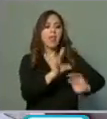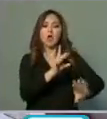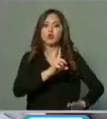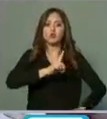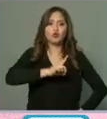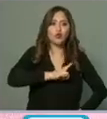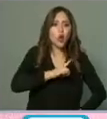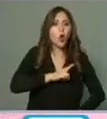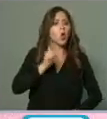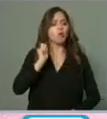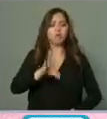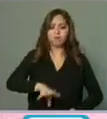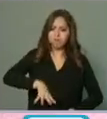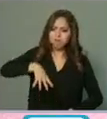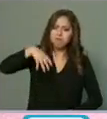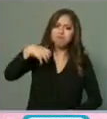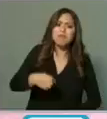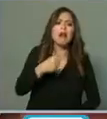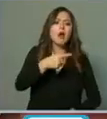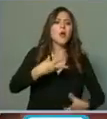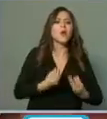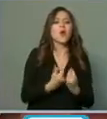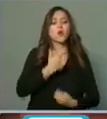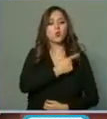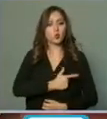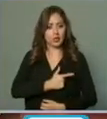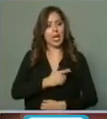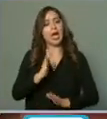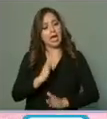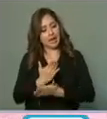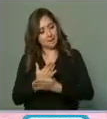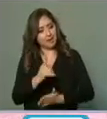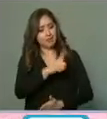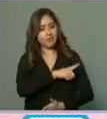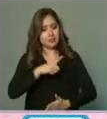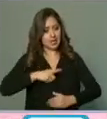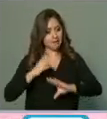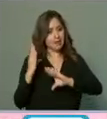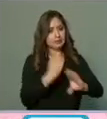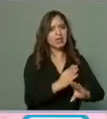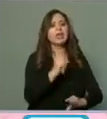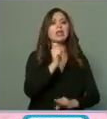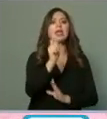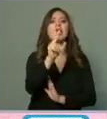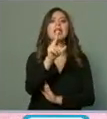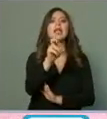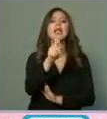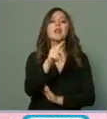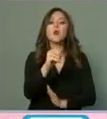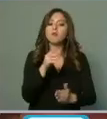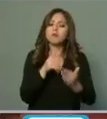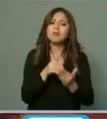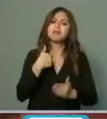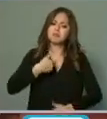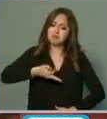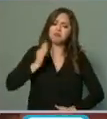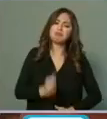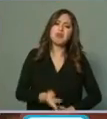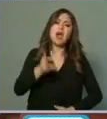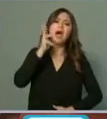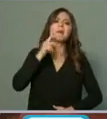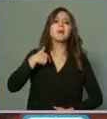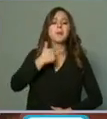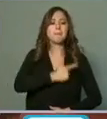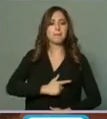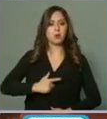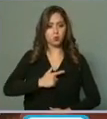que enfrentarla, tienen que disfrutarla y esto sí, hay que enseñarles a que los retos se disfrutan y le entran, además. Oye, ¿y